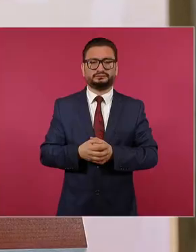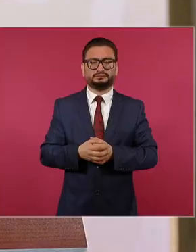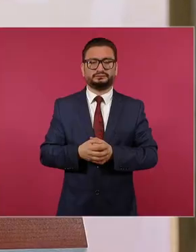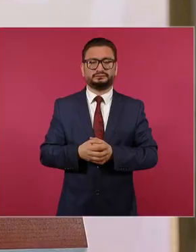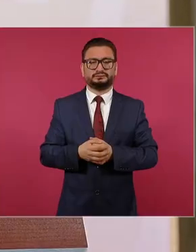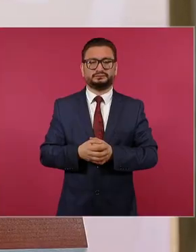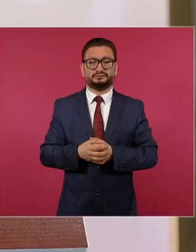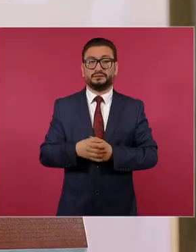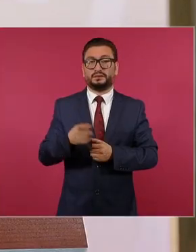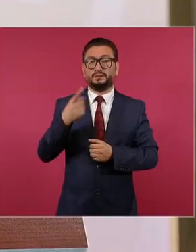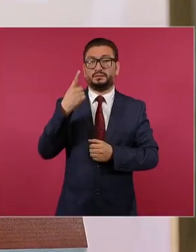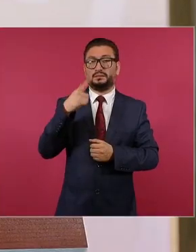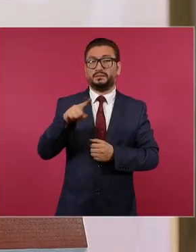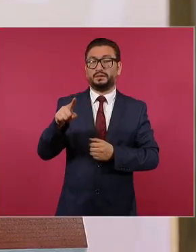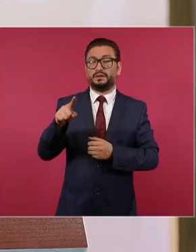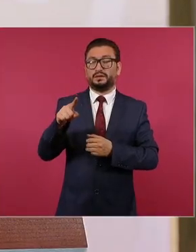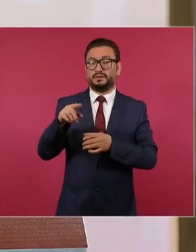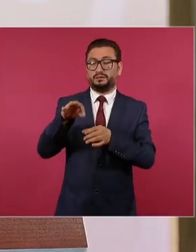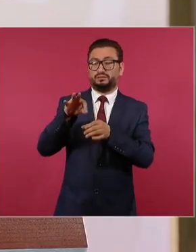la coalición